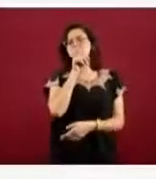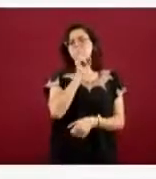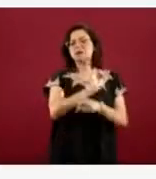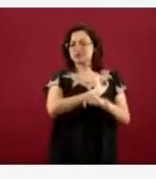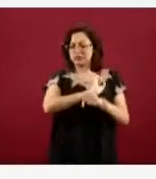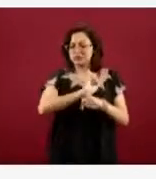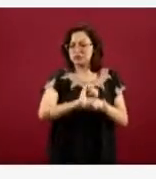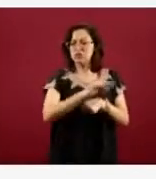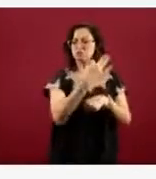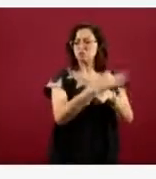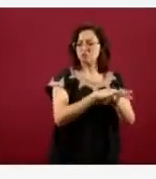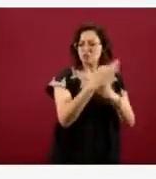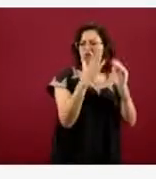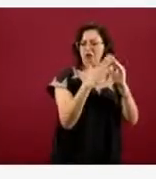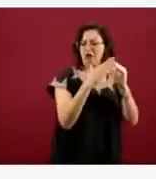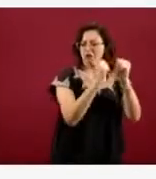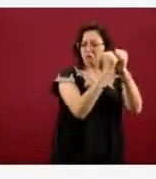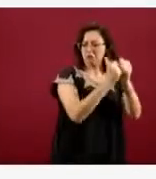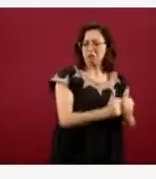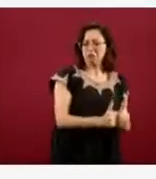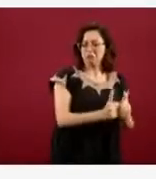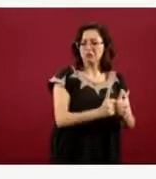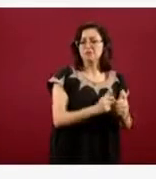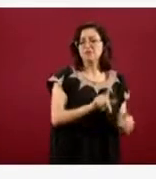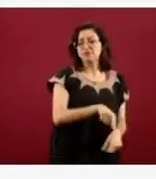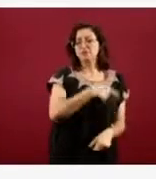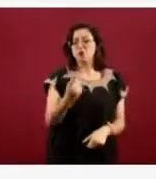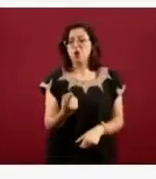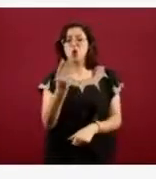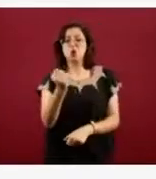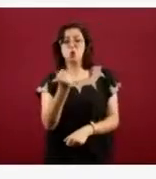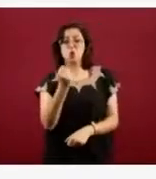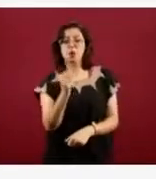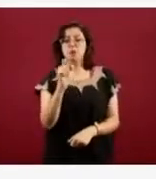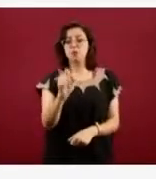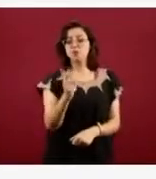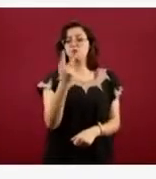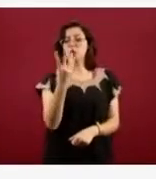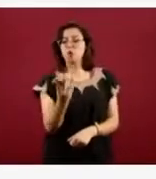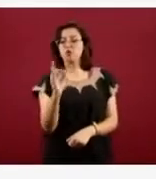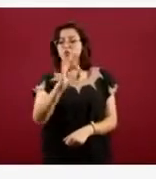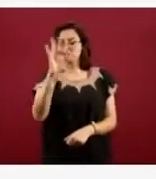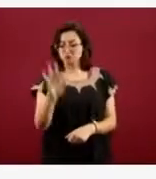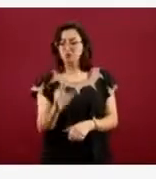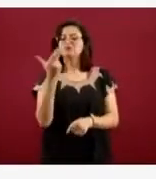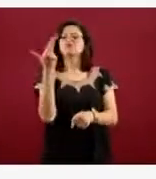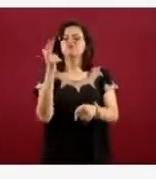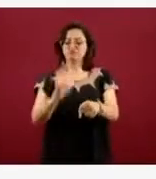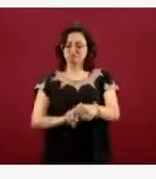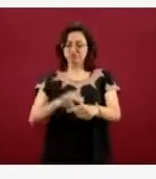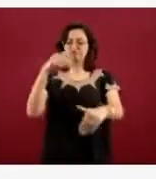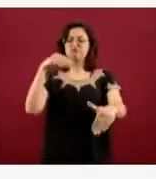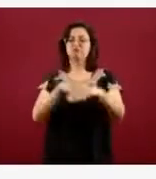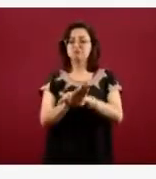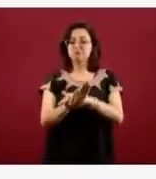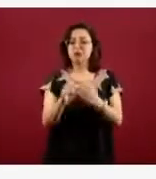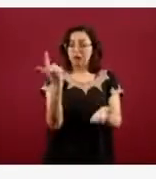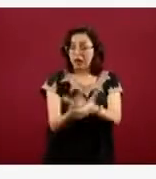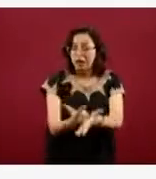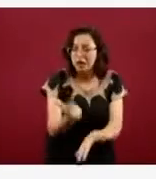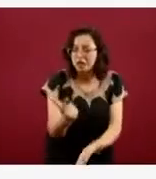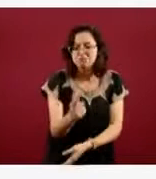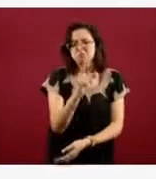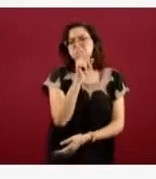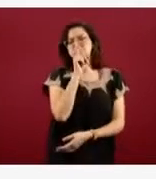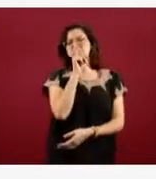Sin embargo, un 9.4% tuvo que ser hospitalizado, pero en condición estable, en condición,